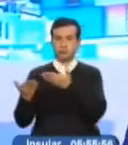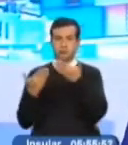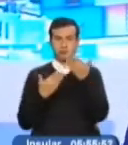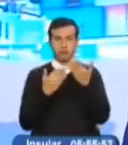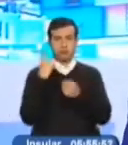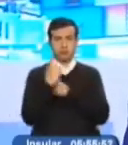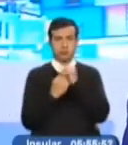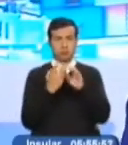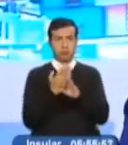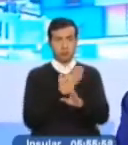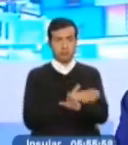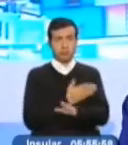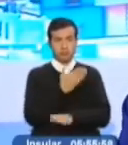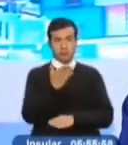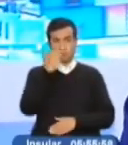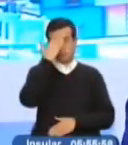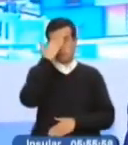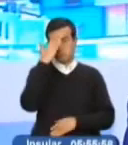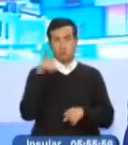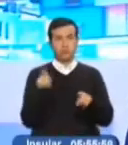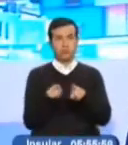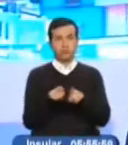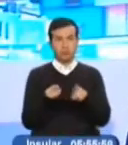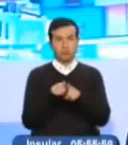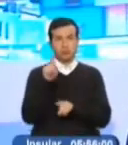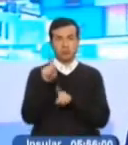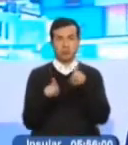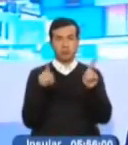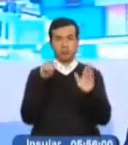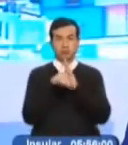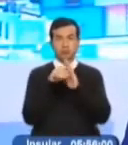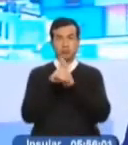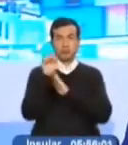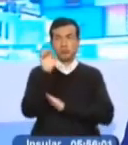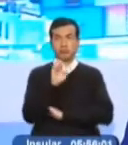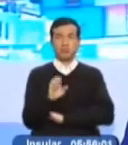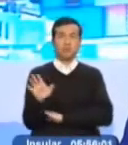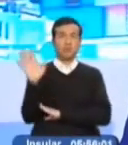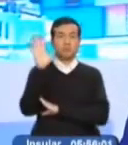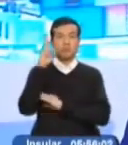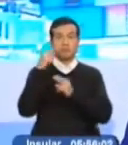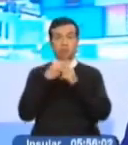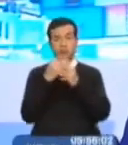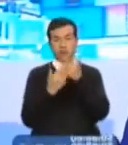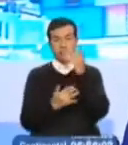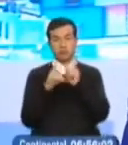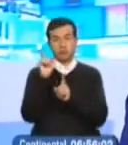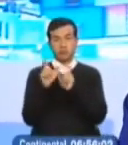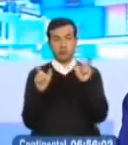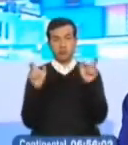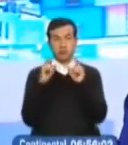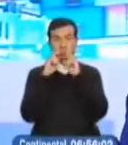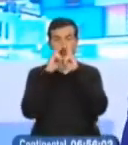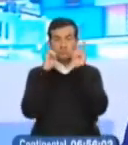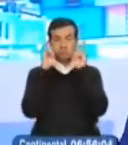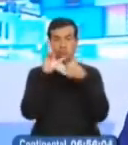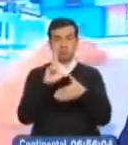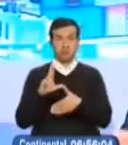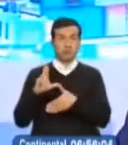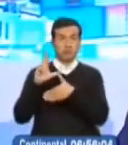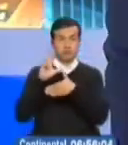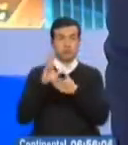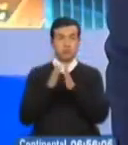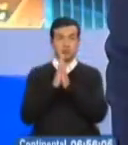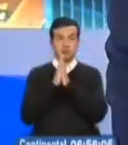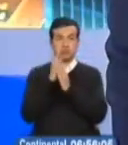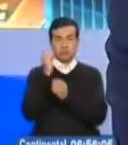salieron el año anterior. Ustedes recordarán que también salió de algunos bancos en Europa publicados de varios millonarios latinoamericanos. Para pedir información.